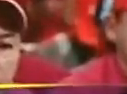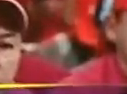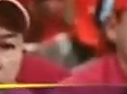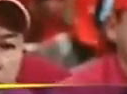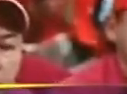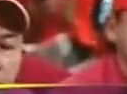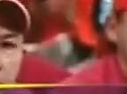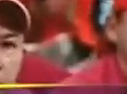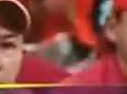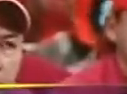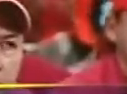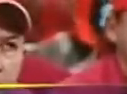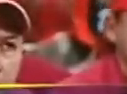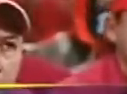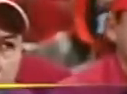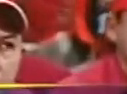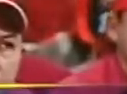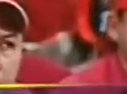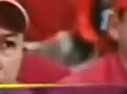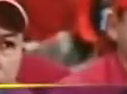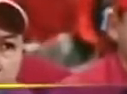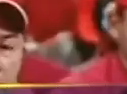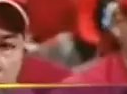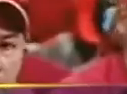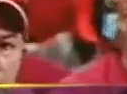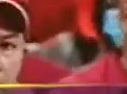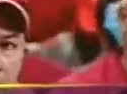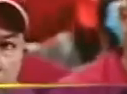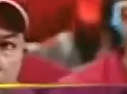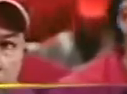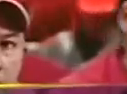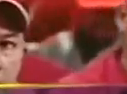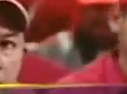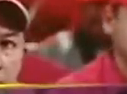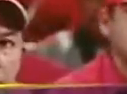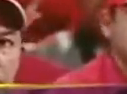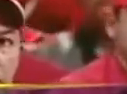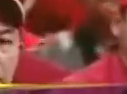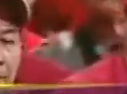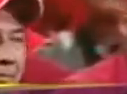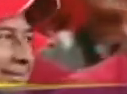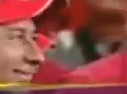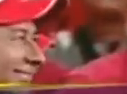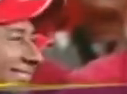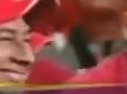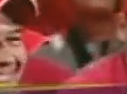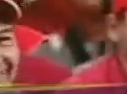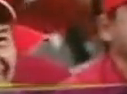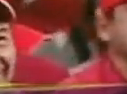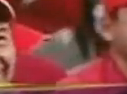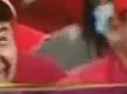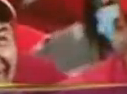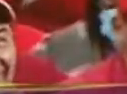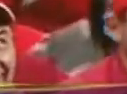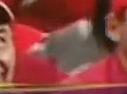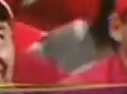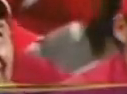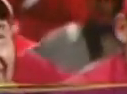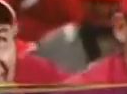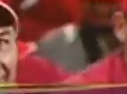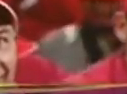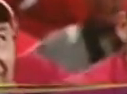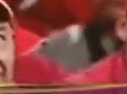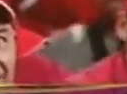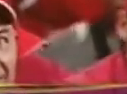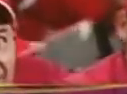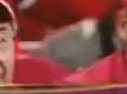Y hoy tenemos al frente en nuestra junta directiva una sola mujer. Le pedimos, señor presidente, que también nos